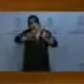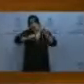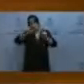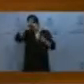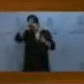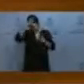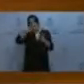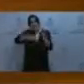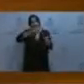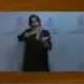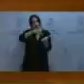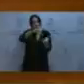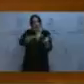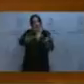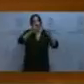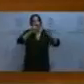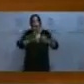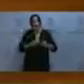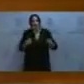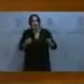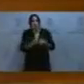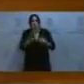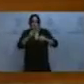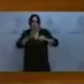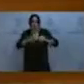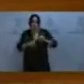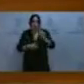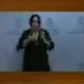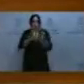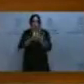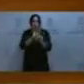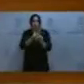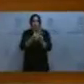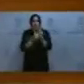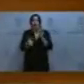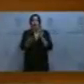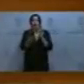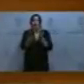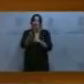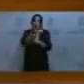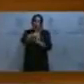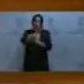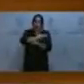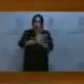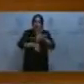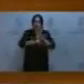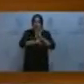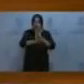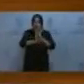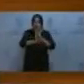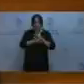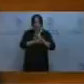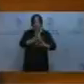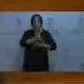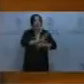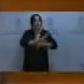que reclaman convenios con el Principado para mantener las terapias de rehabilitación.